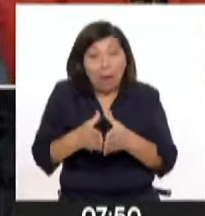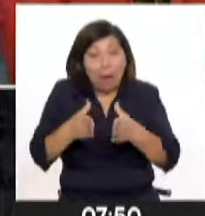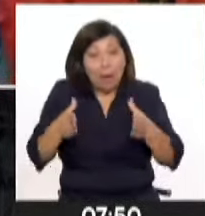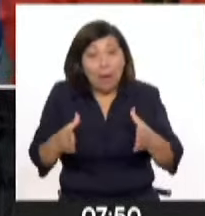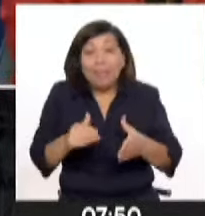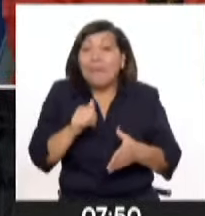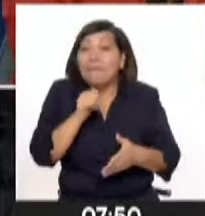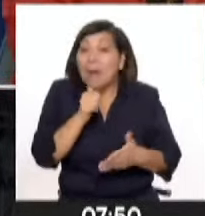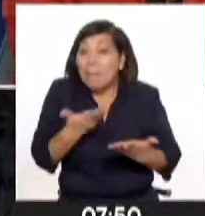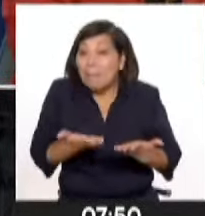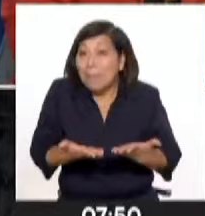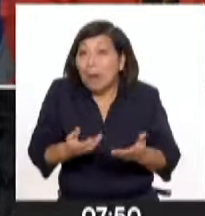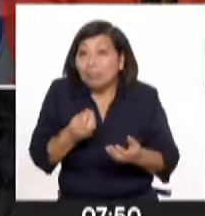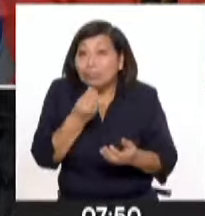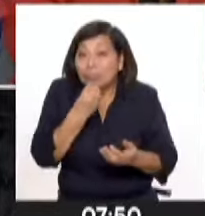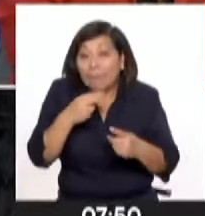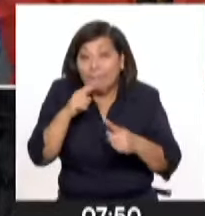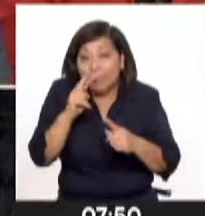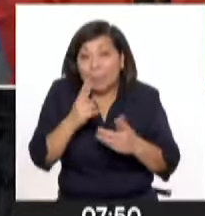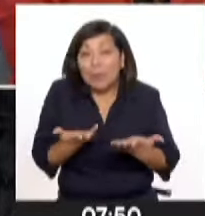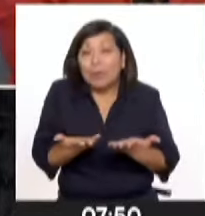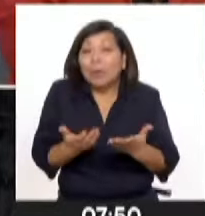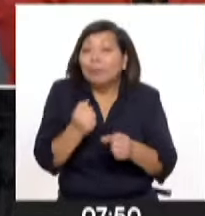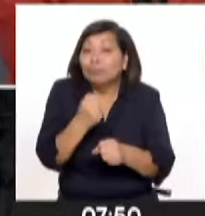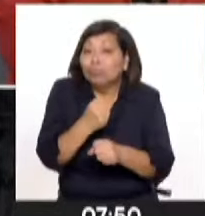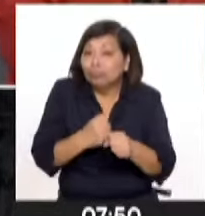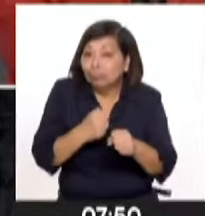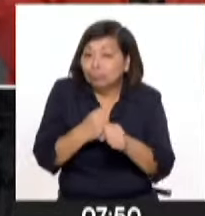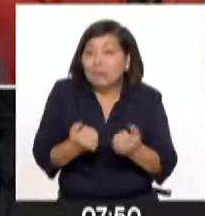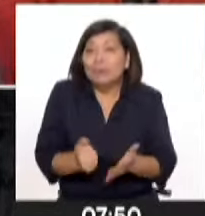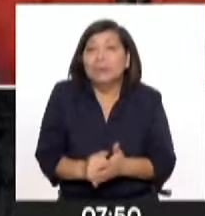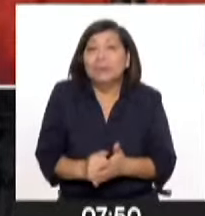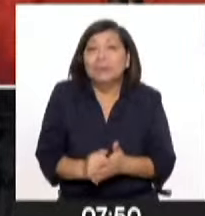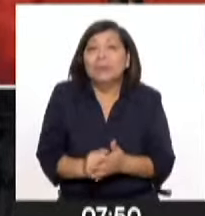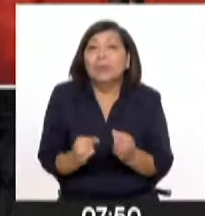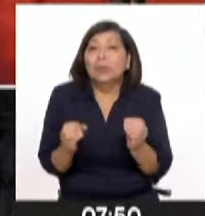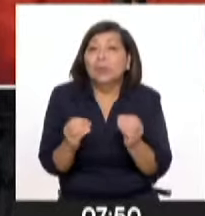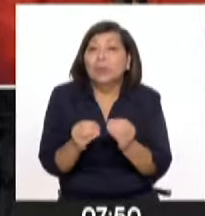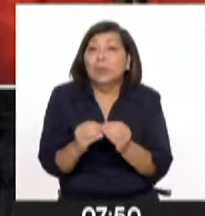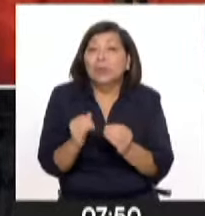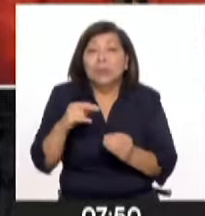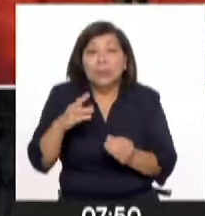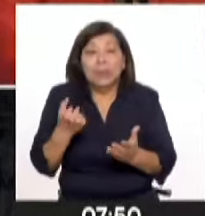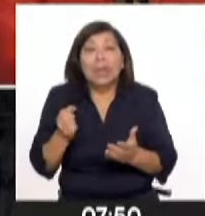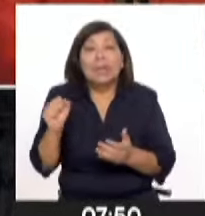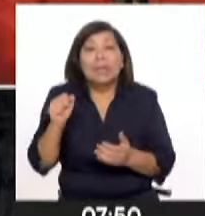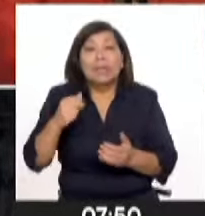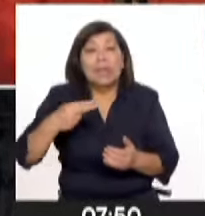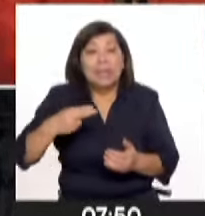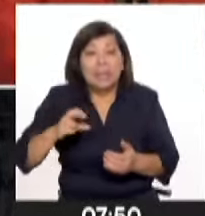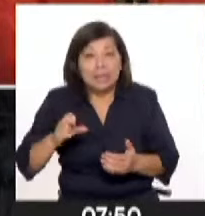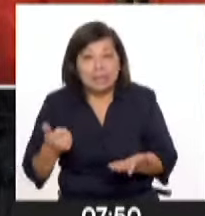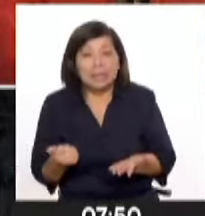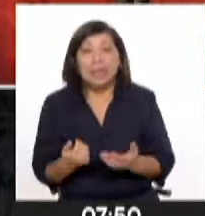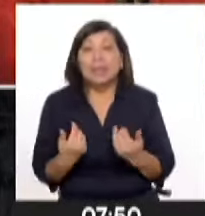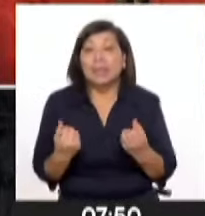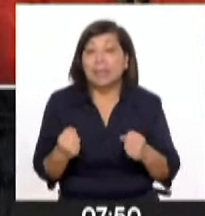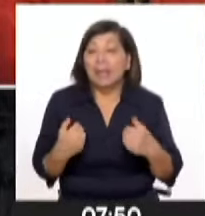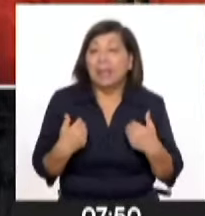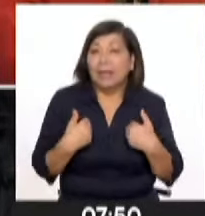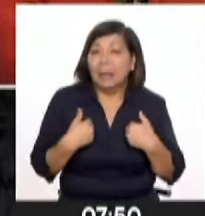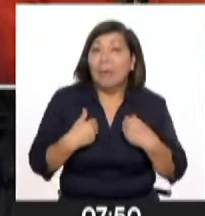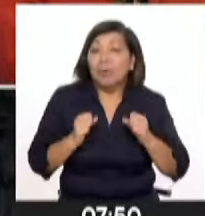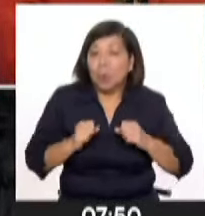de abastecimiento de alimentos para el país, estamos trabajando tanto con el INIA, con el SENASA, con los programas que tenemos